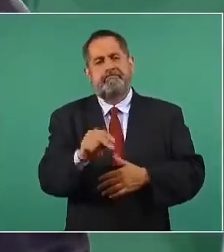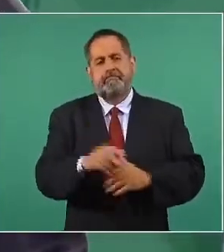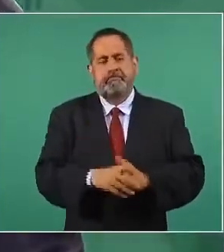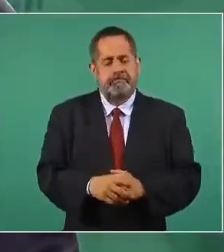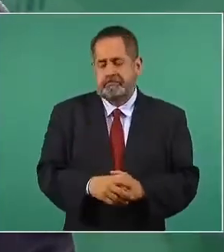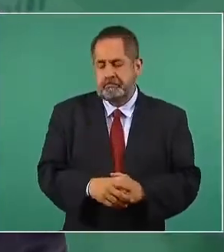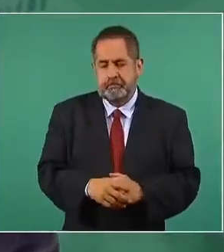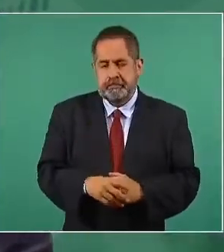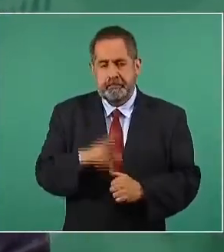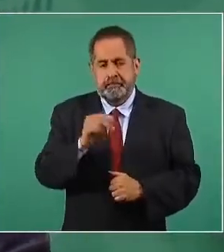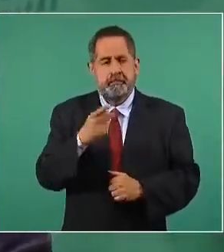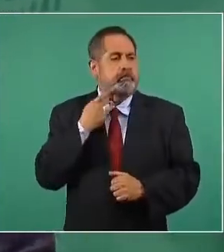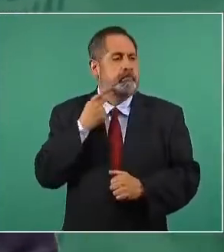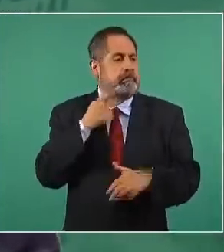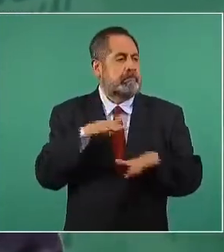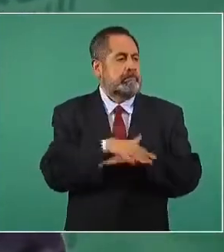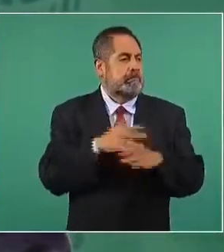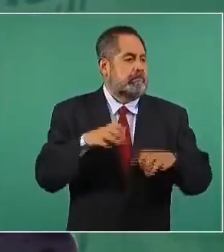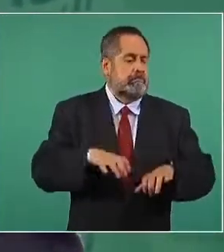no es política